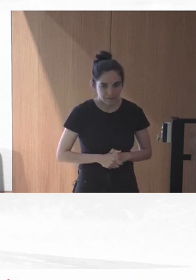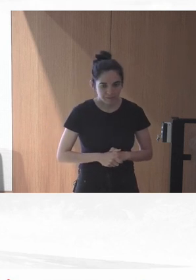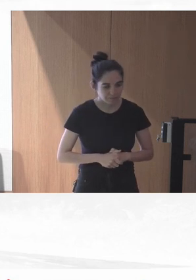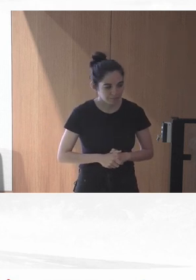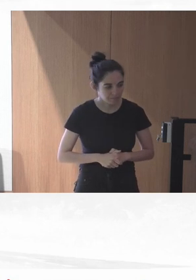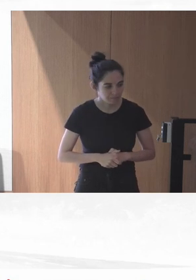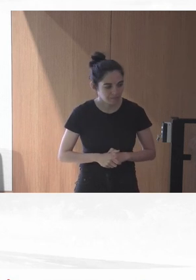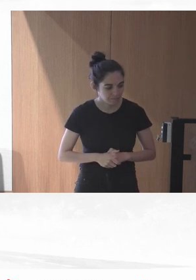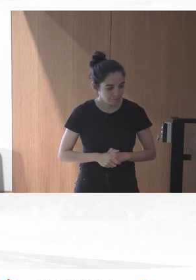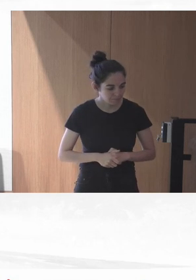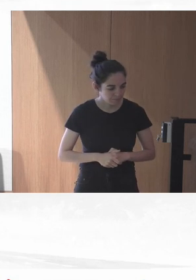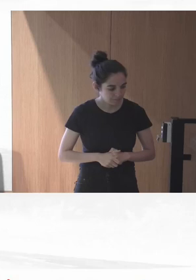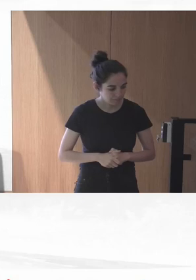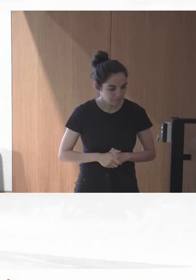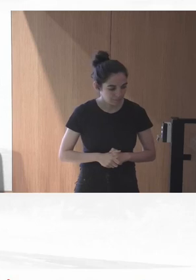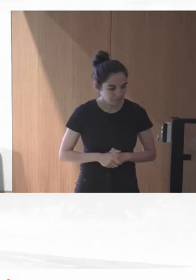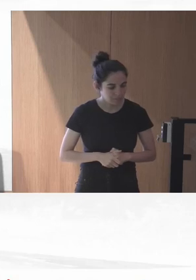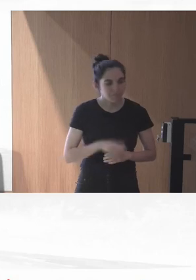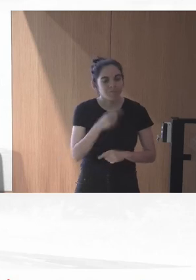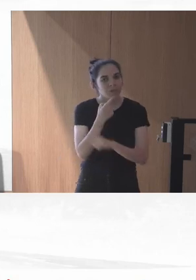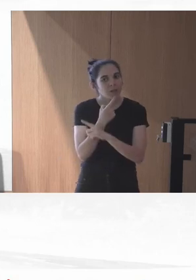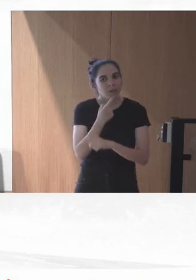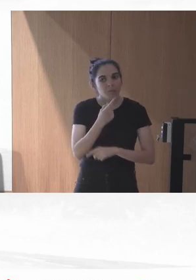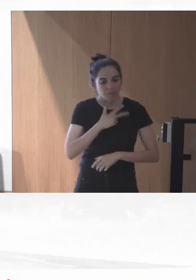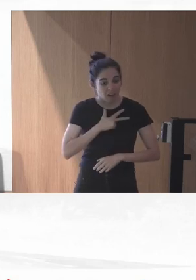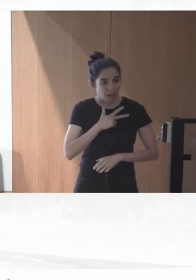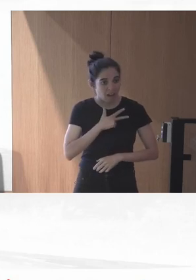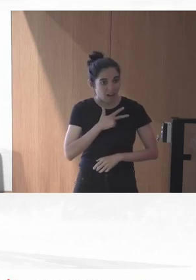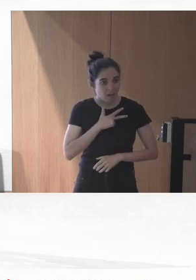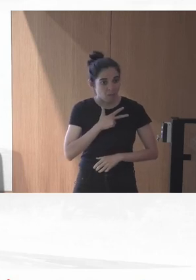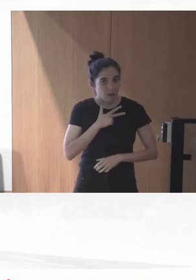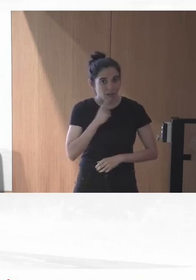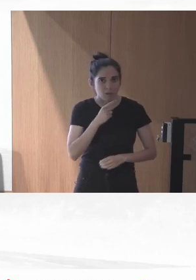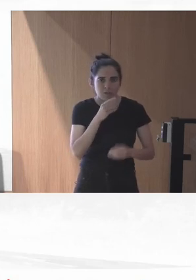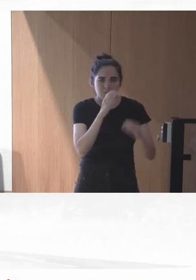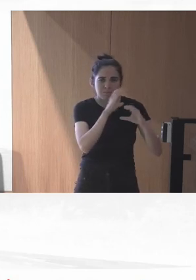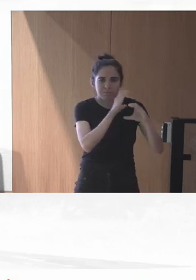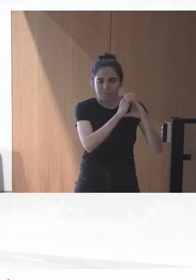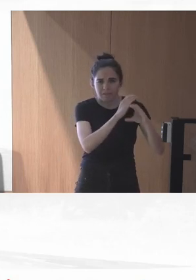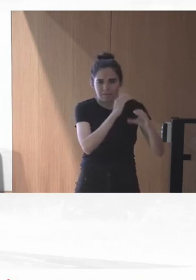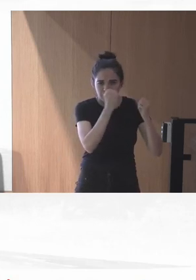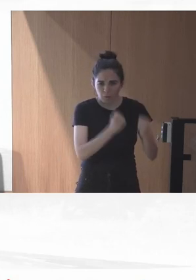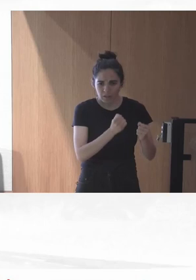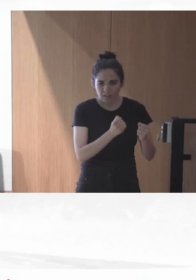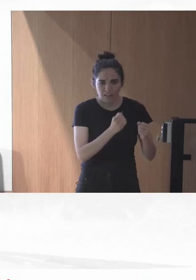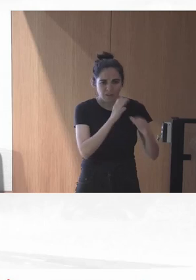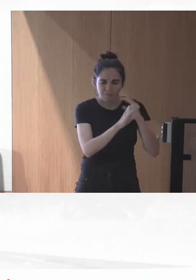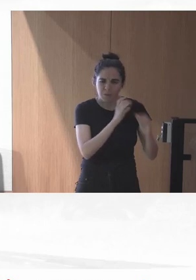Porque suelen ser con los abogados con quien más cuesta comunicarse durante el procedimiento. Entonces, ¿qué por